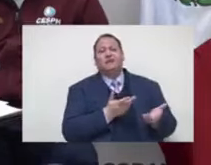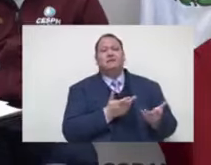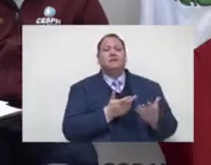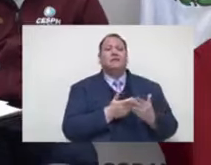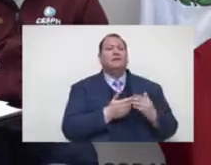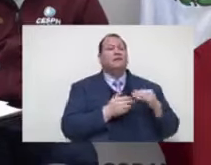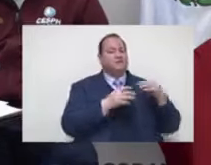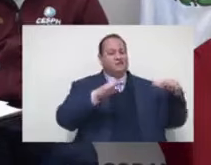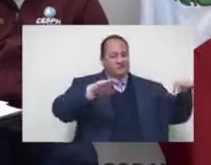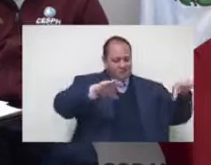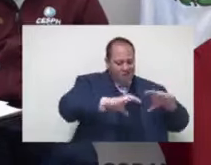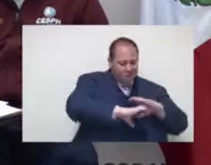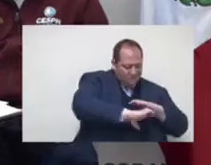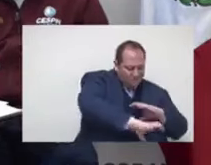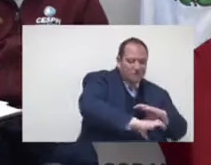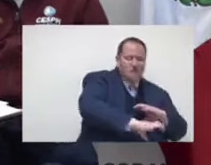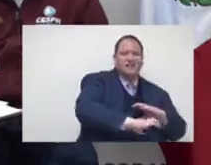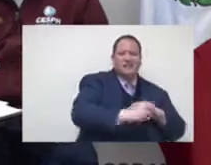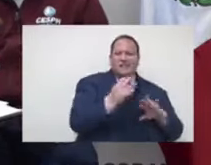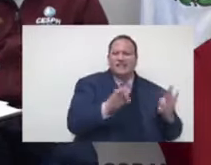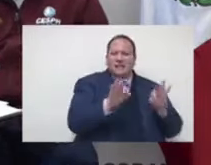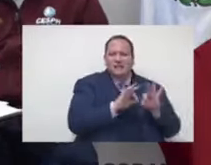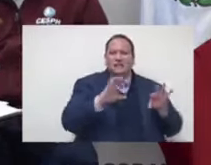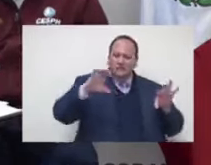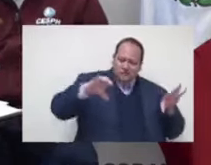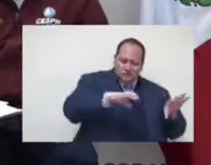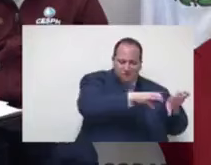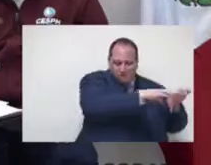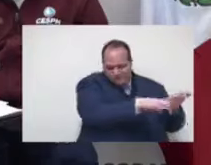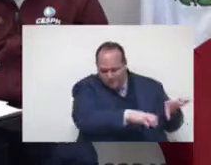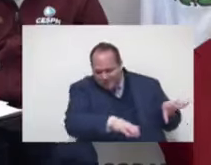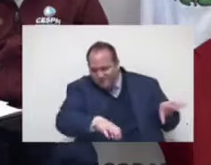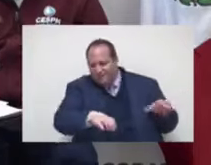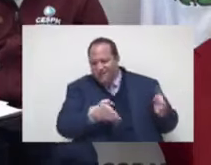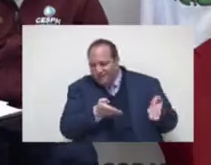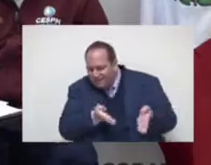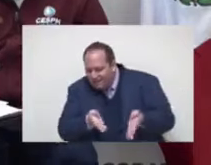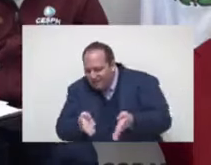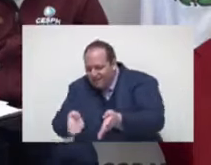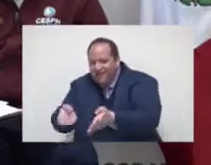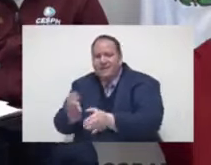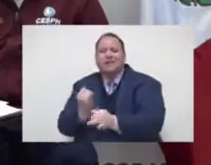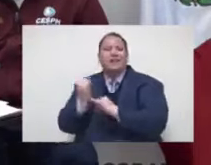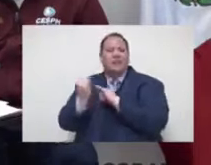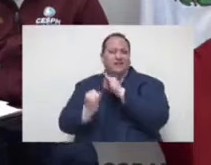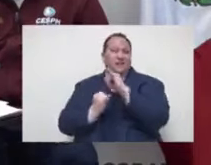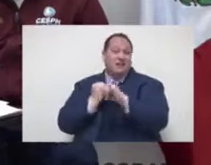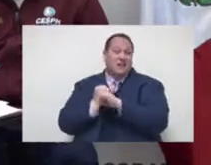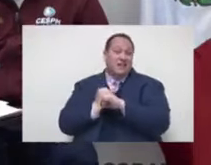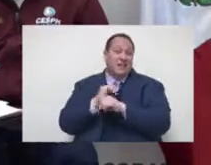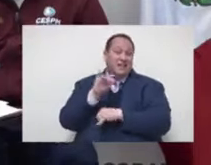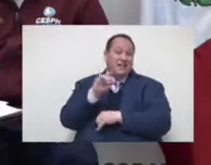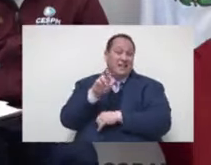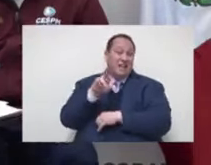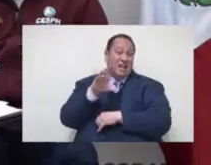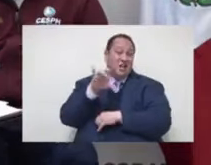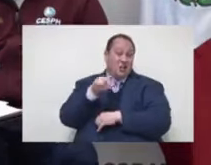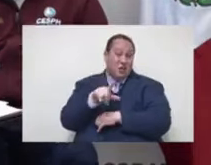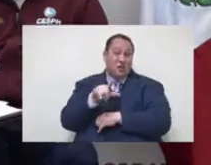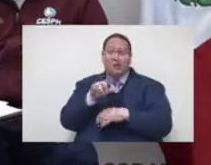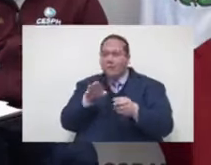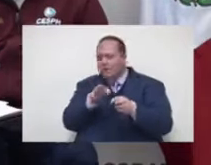y tengan pluviales, necesita un colector pluvial muy importante que va hacia el dren internacional, para variar, ¿no? El dren internacional luego va al